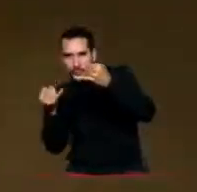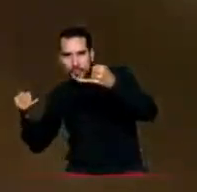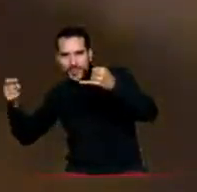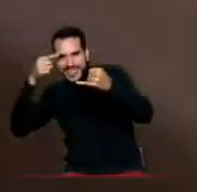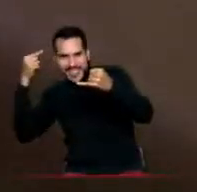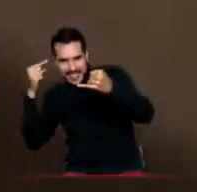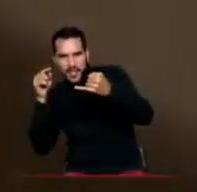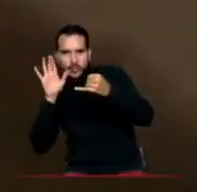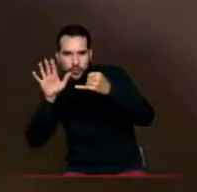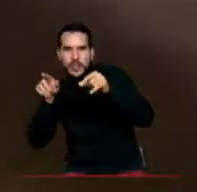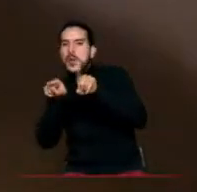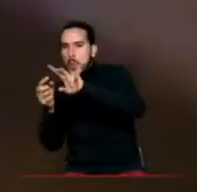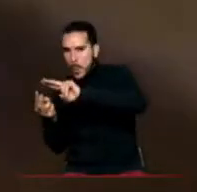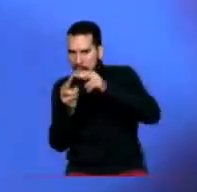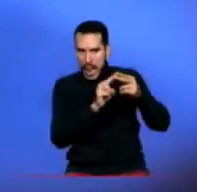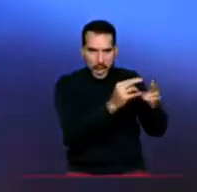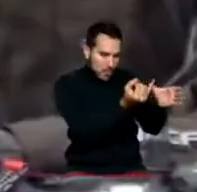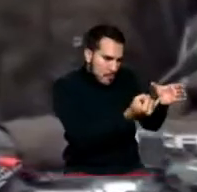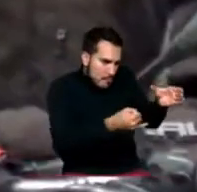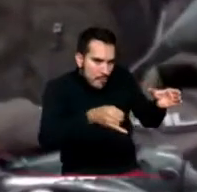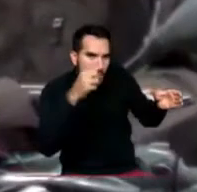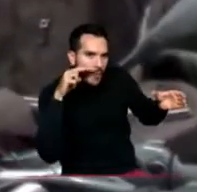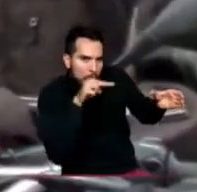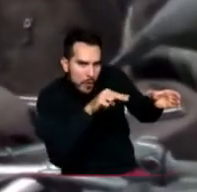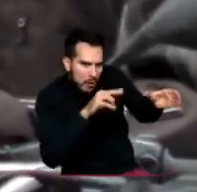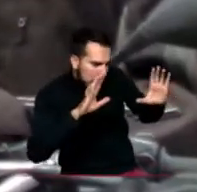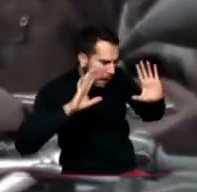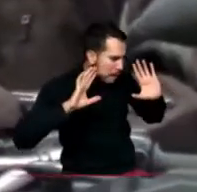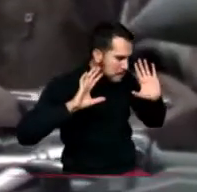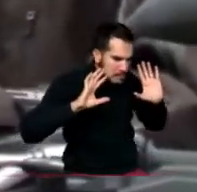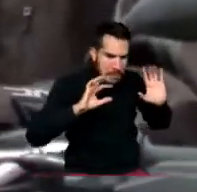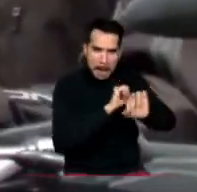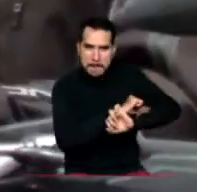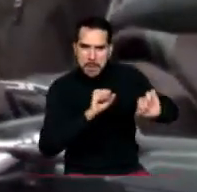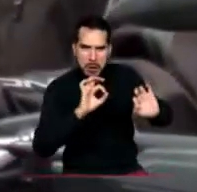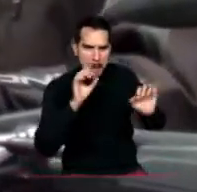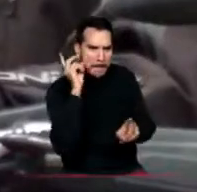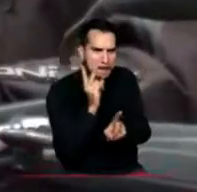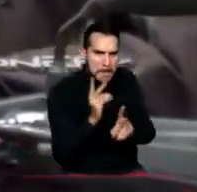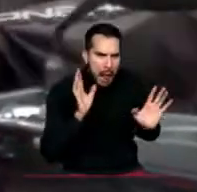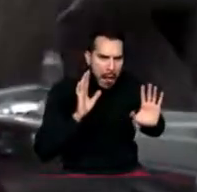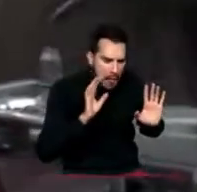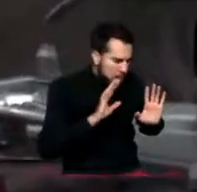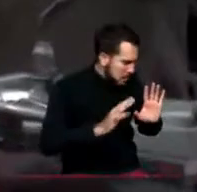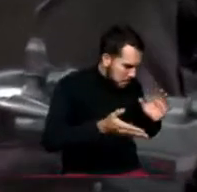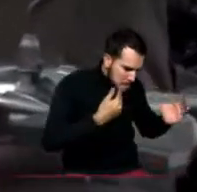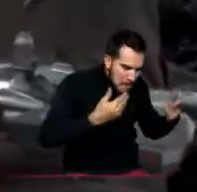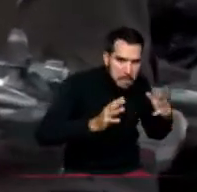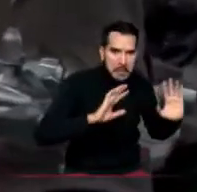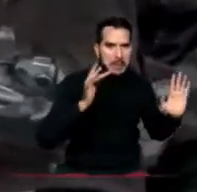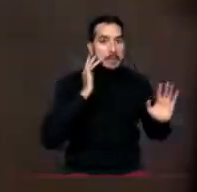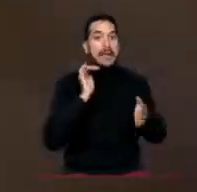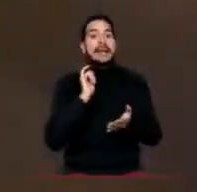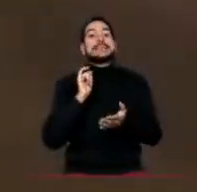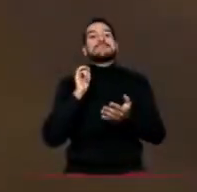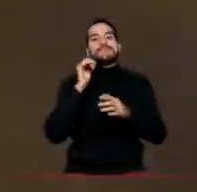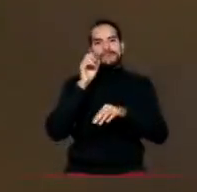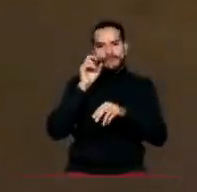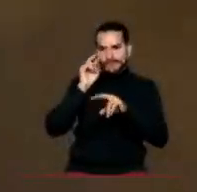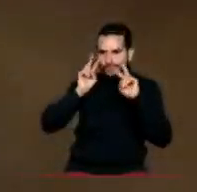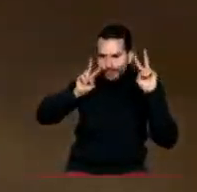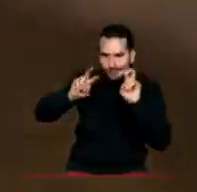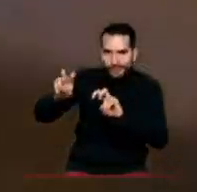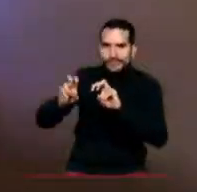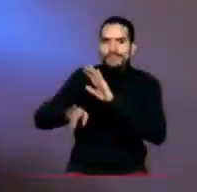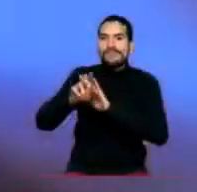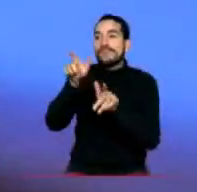de la ciudad. Tras controlar la situación, hubo un despliegue operativo. Buscan determinar si las disidencias de las FARC están involucradas. Esto